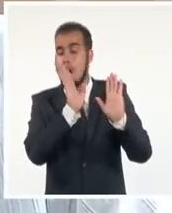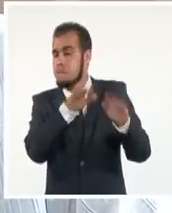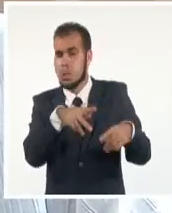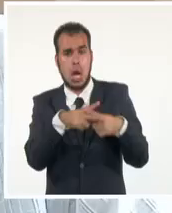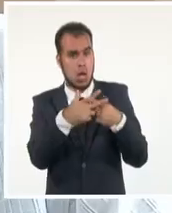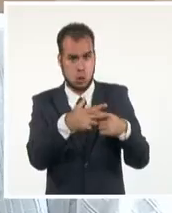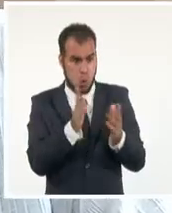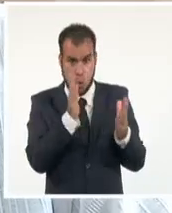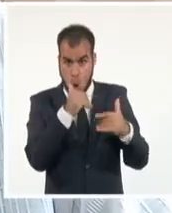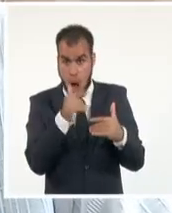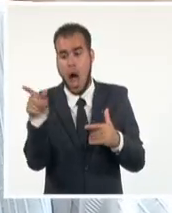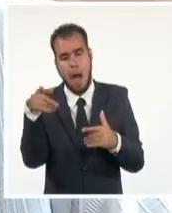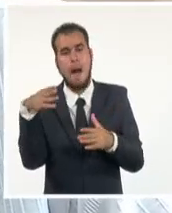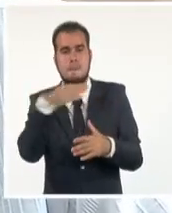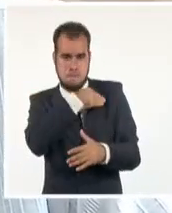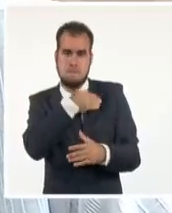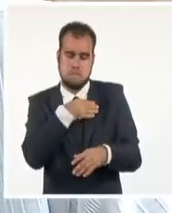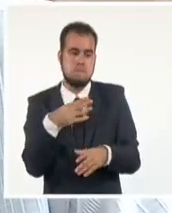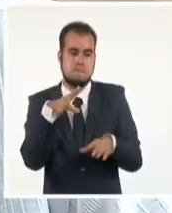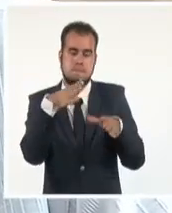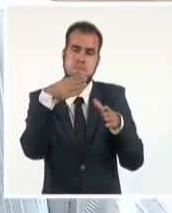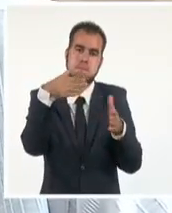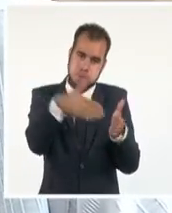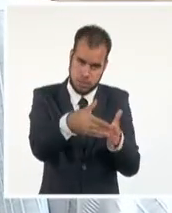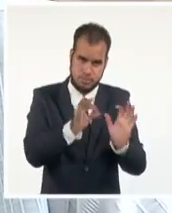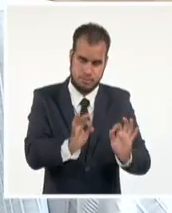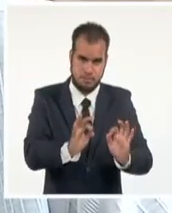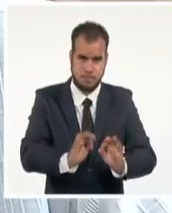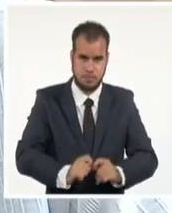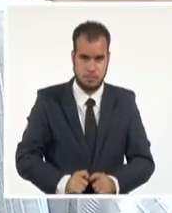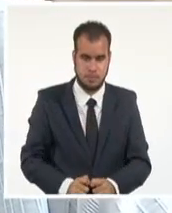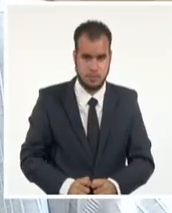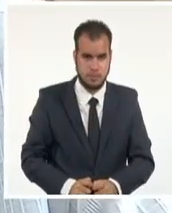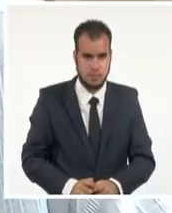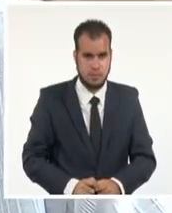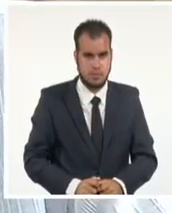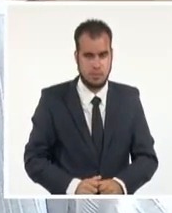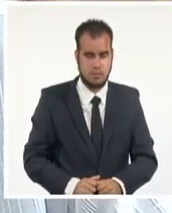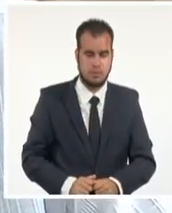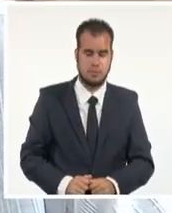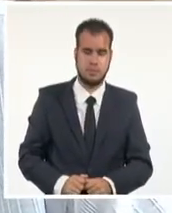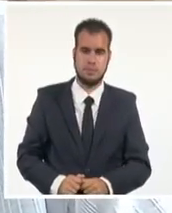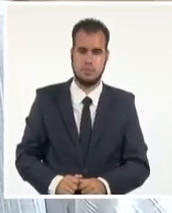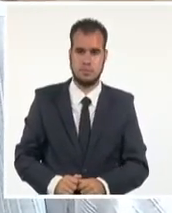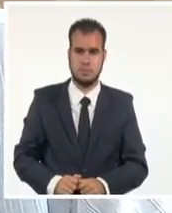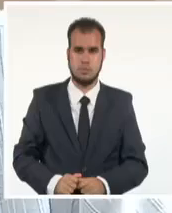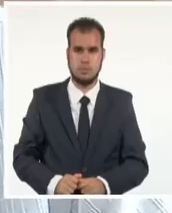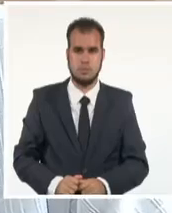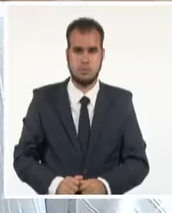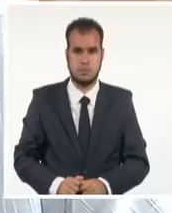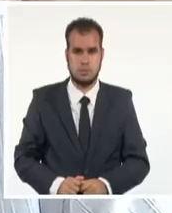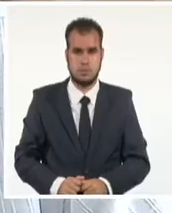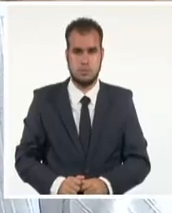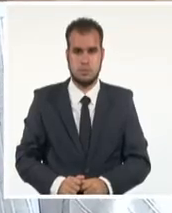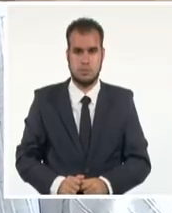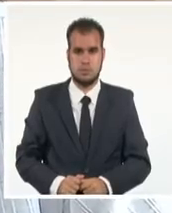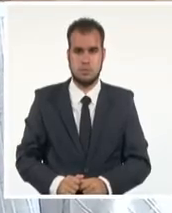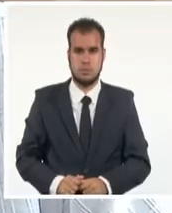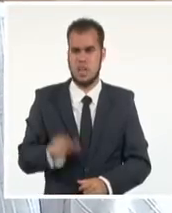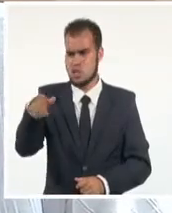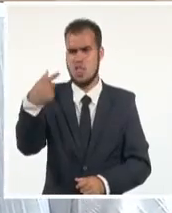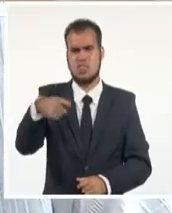las políticas de su país hacia el nuestro? Miren, están alzando su voz quienes tal vez ni siquiera saben qué significa una